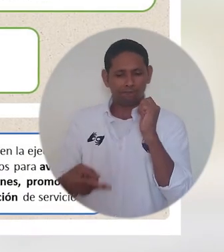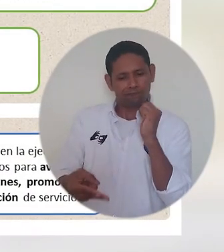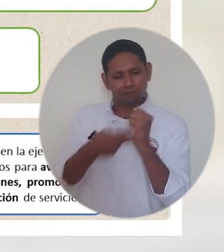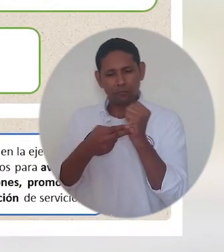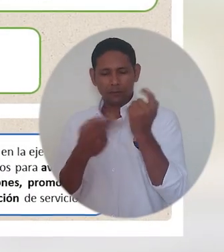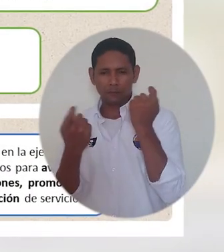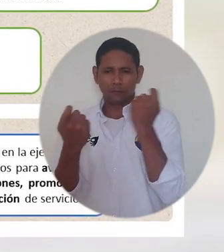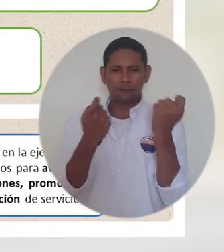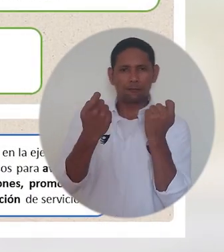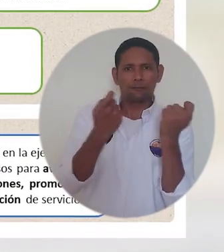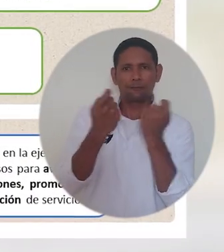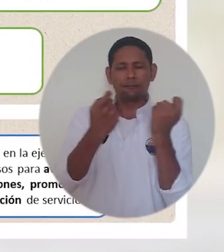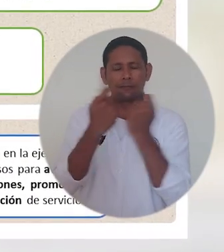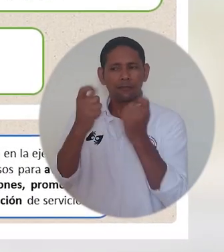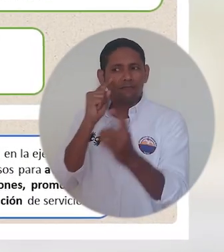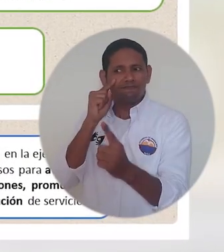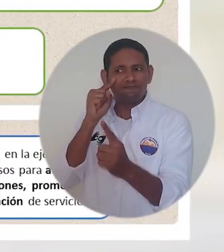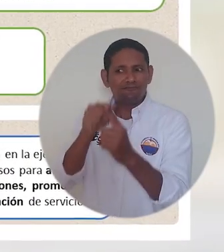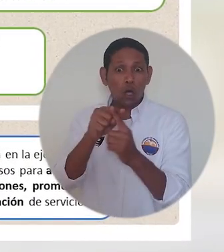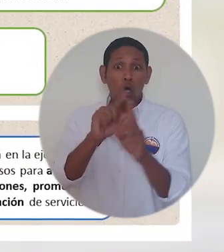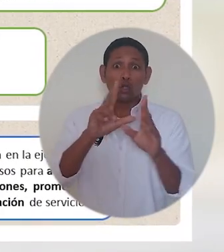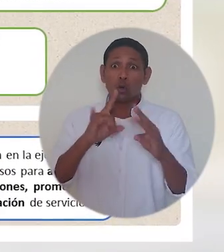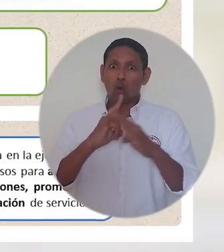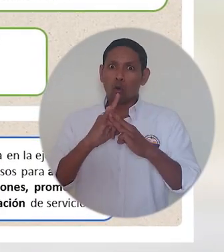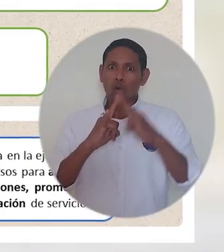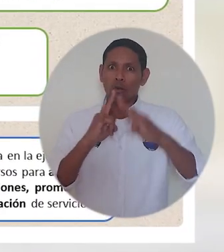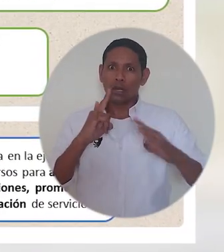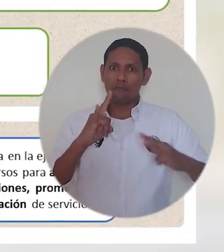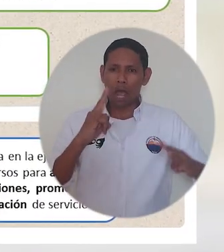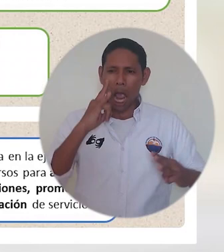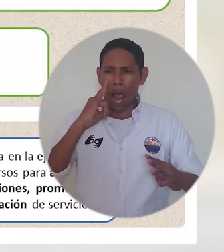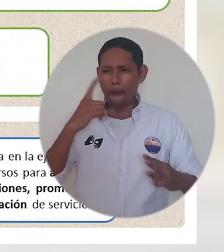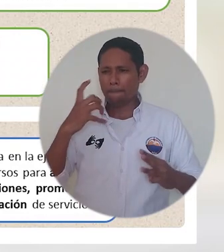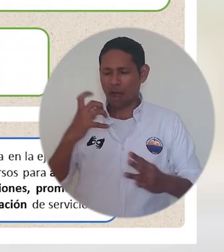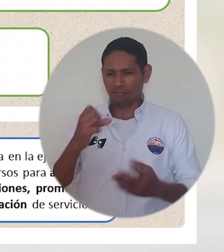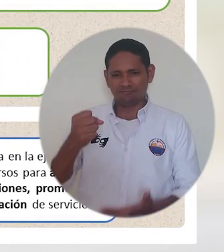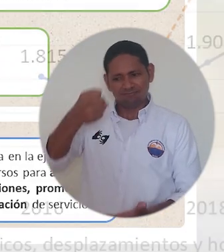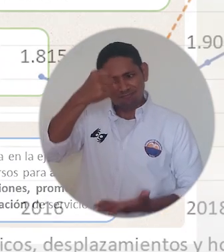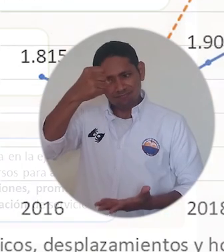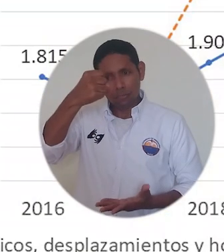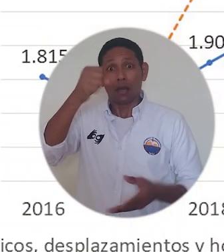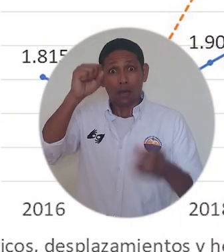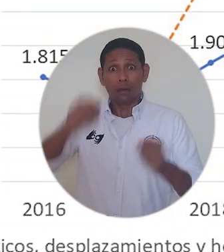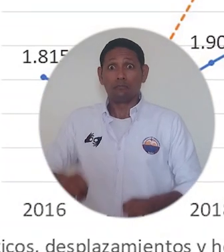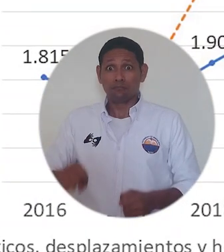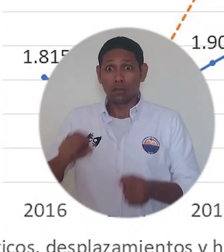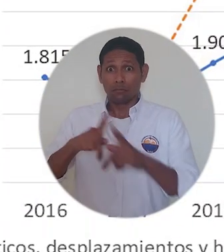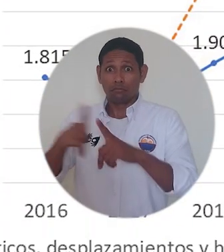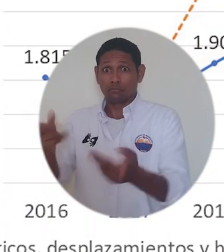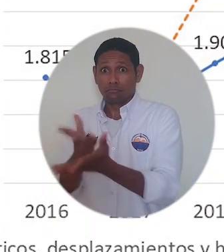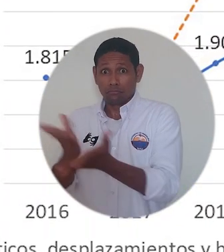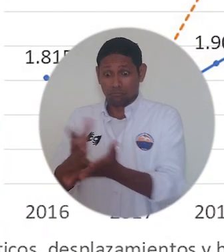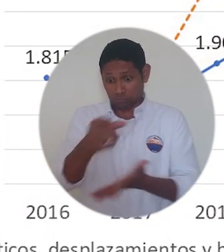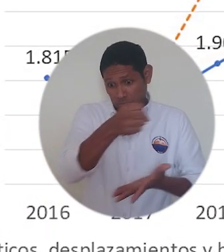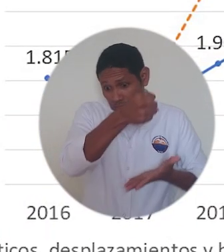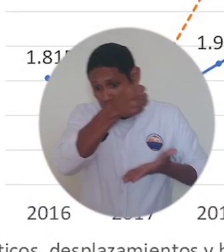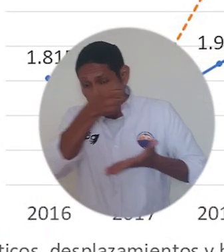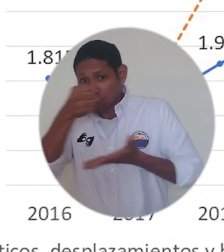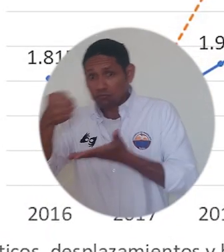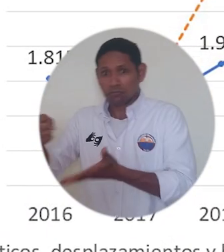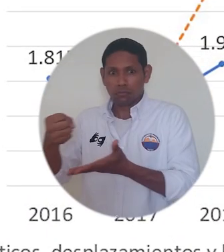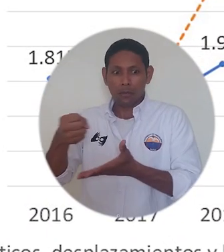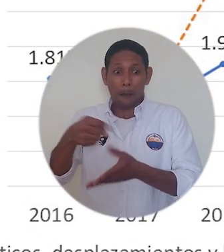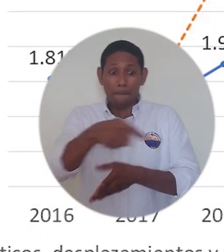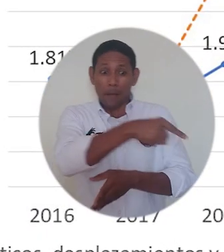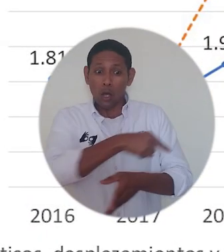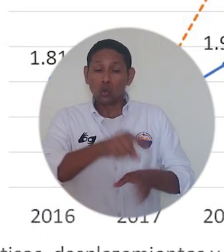inversión, austeridad y reducción de gastos de funcionamiento llevan a Unimagdalena un valor máximo de recursos que se puede trasladar para